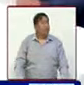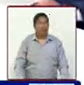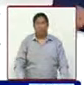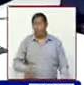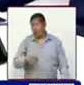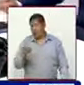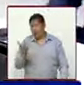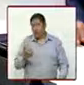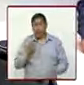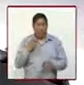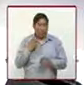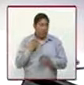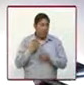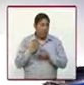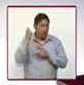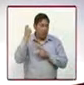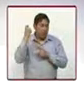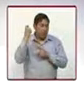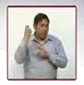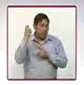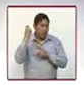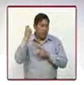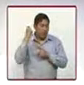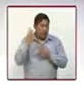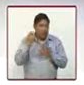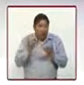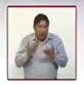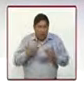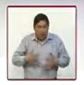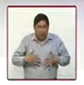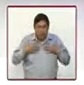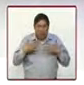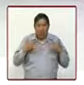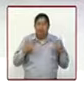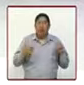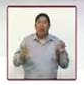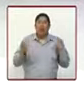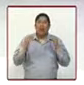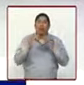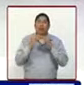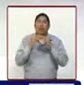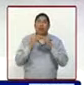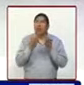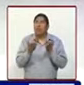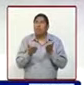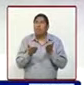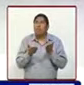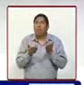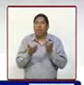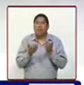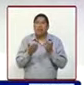Otro de los riesgos que se está viendo en esta época de lluvias que estamos viviendo en La Paz específicamente es